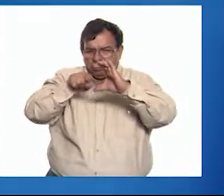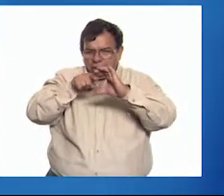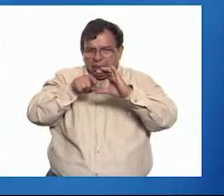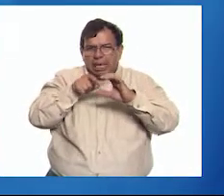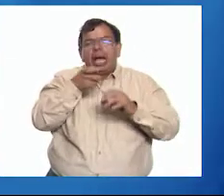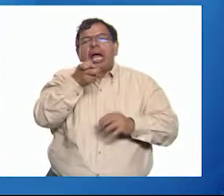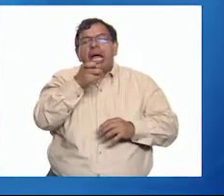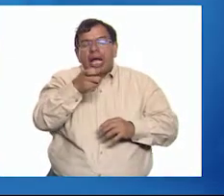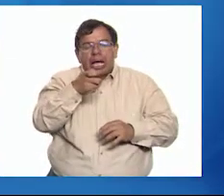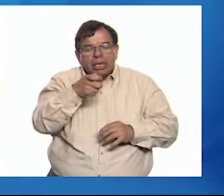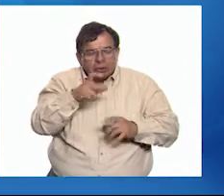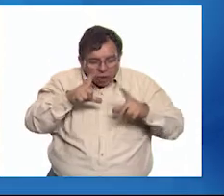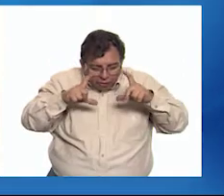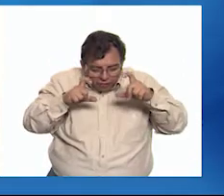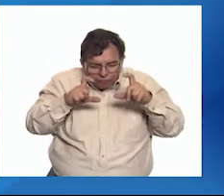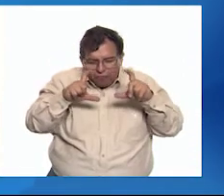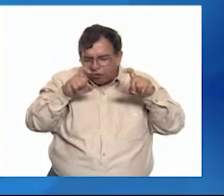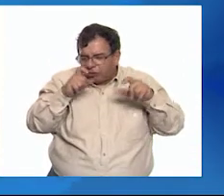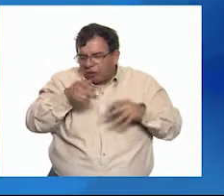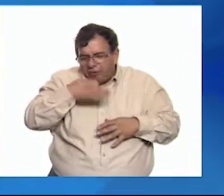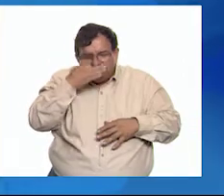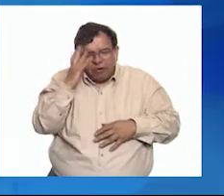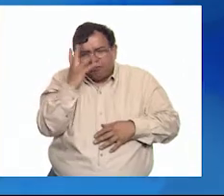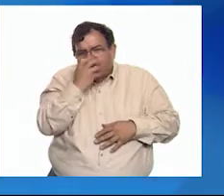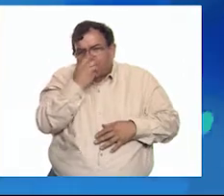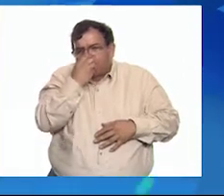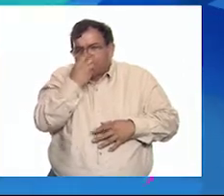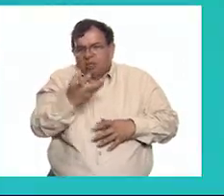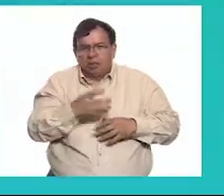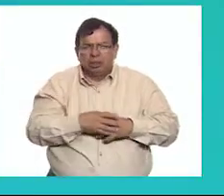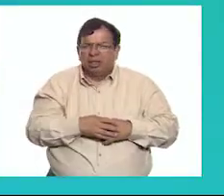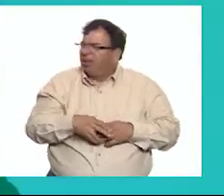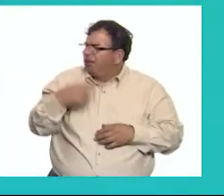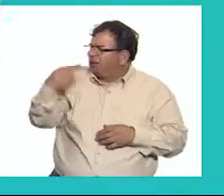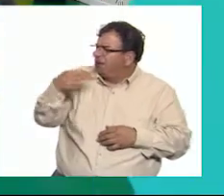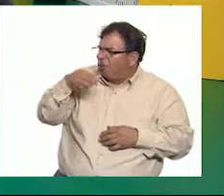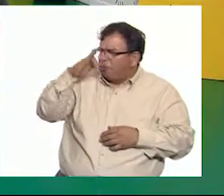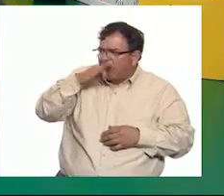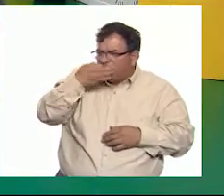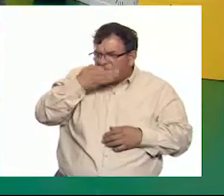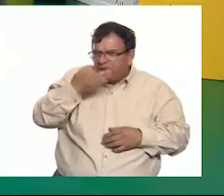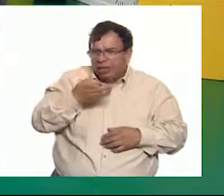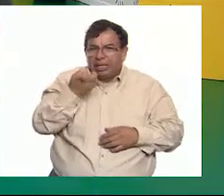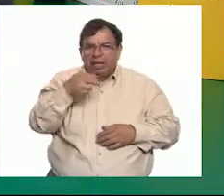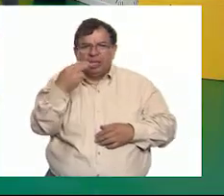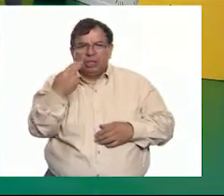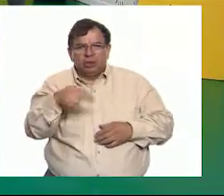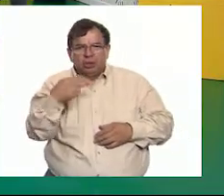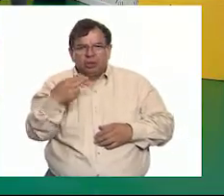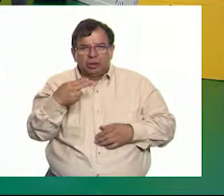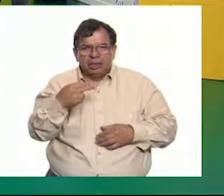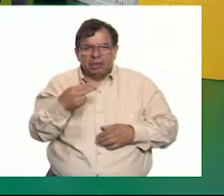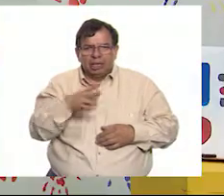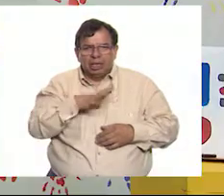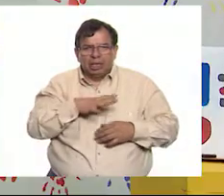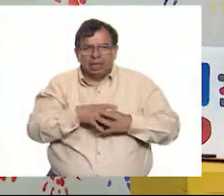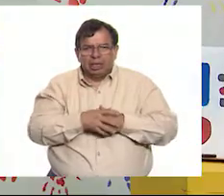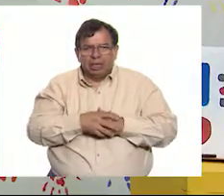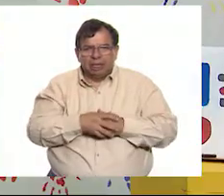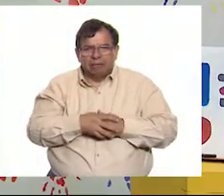fotografía de una flor muy bella. Así es. ¿Cómo se llama esta flor? Ah, pues mira, esta flor se llama